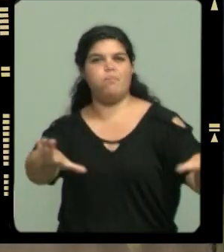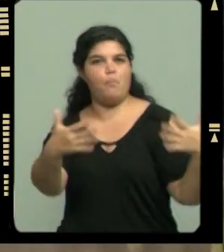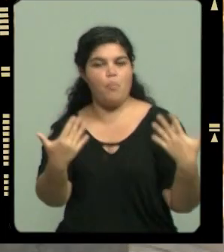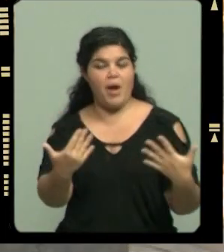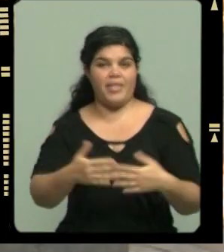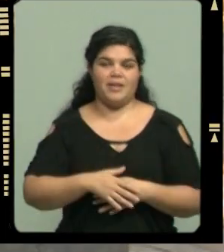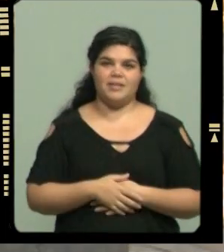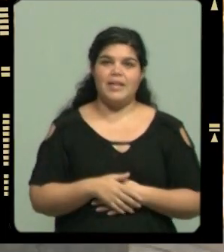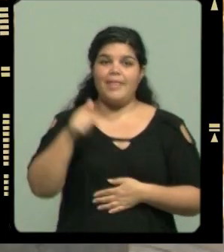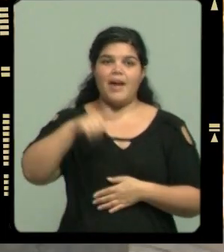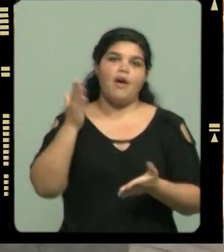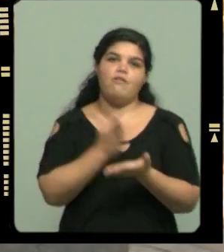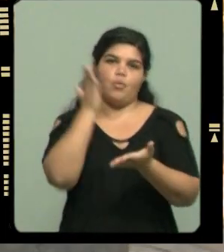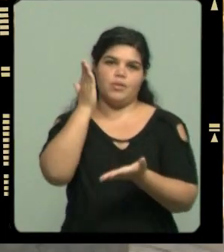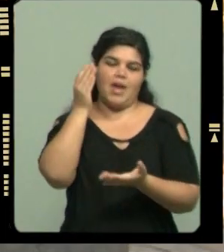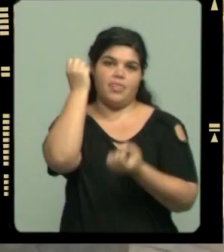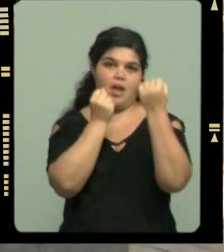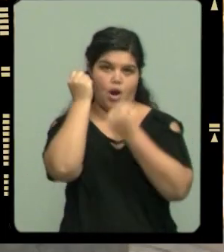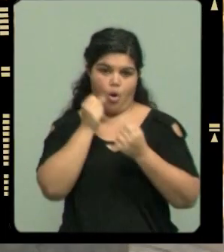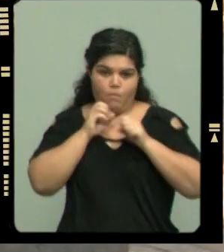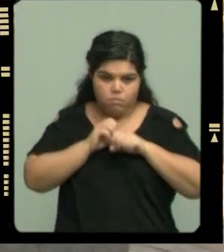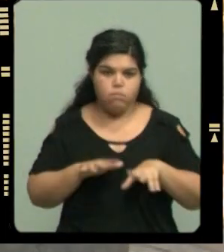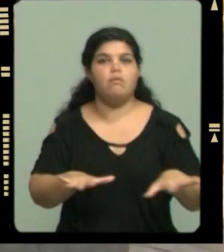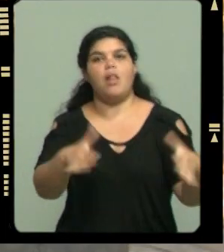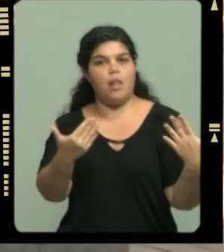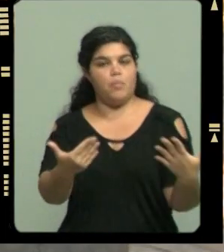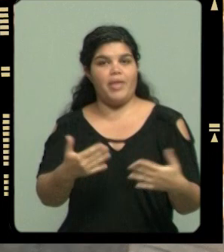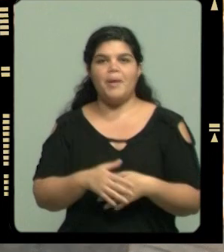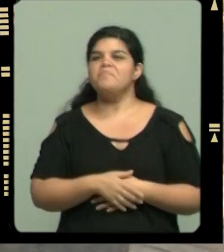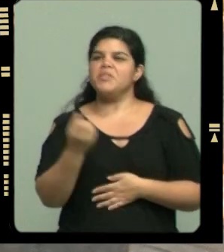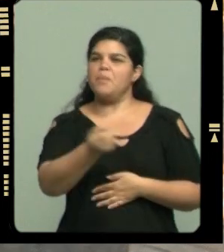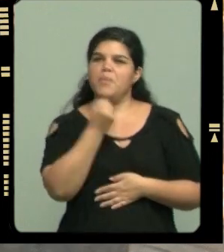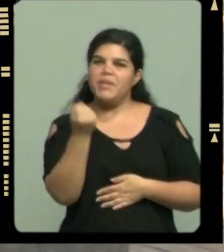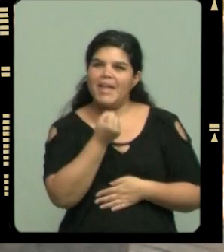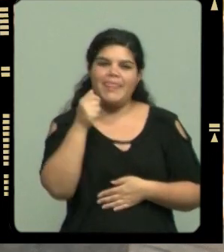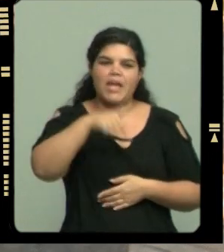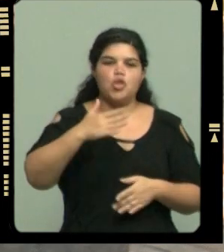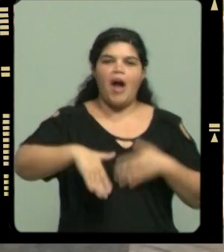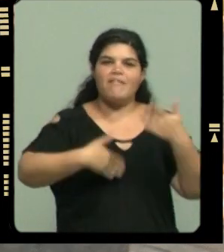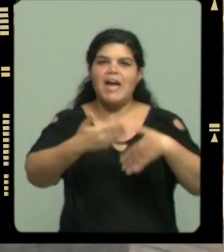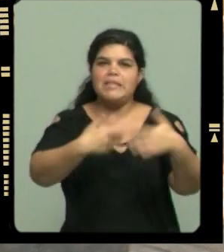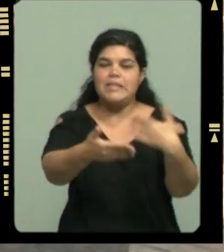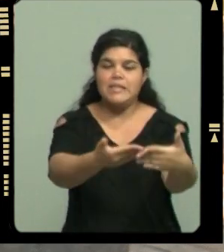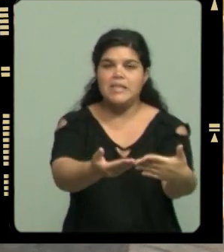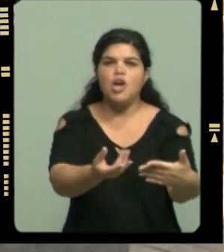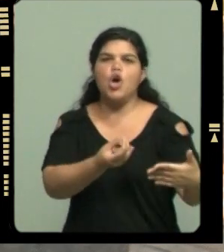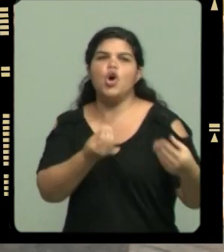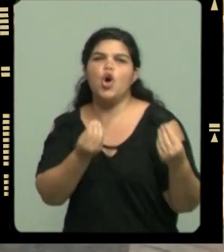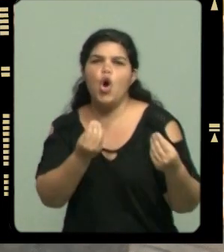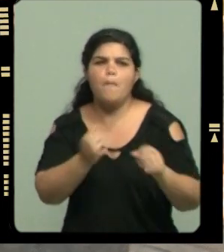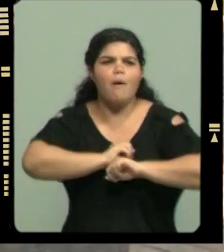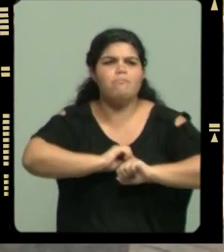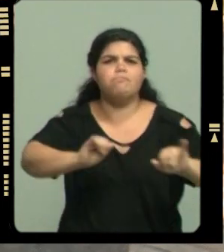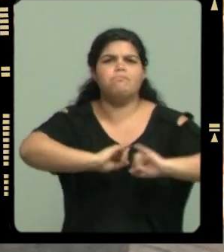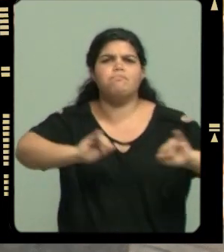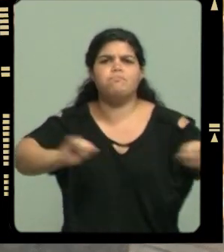Ciencias Económicas, pero la idea es que todo esto sea la vidriera de todos estos logros, avances, novedades, sea nuestra